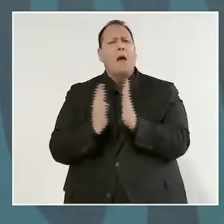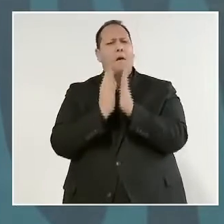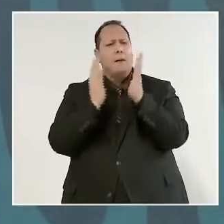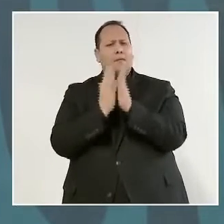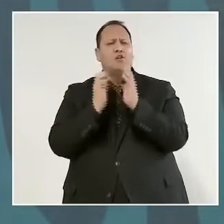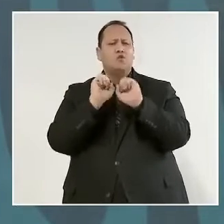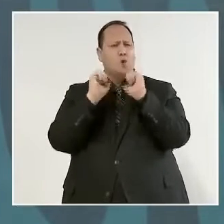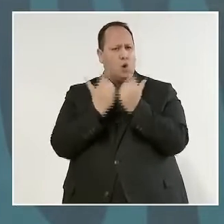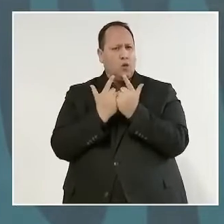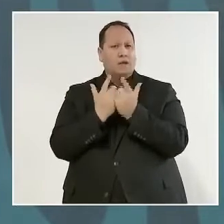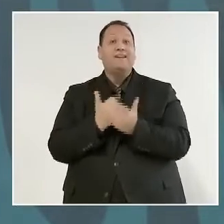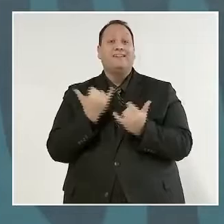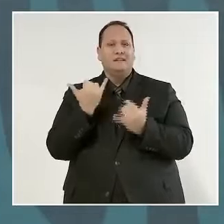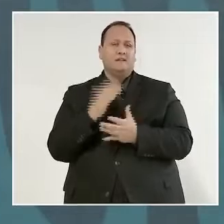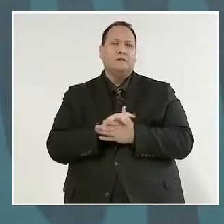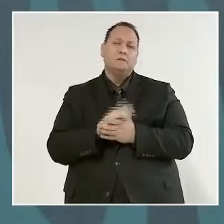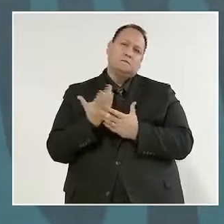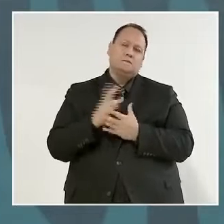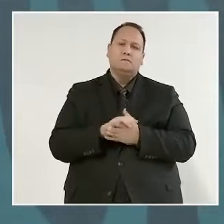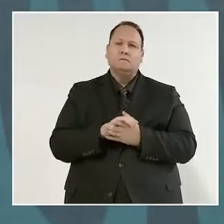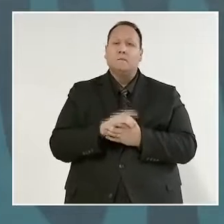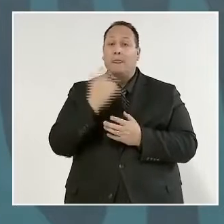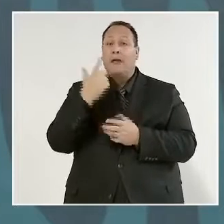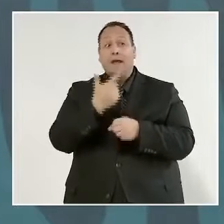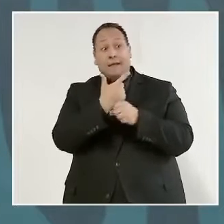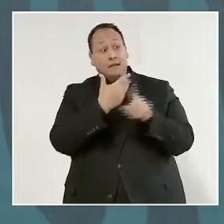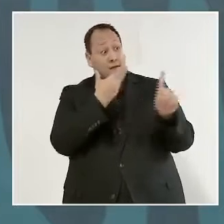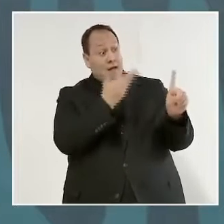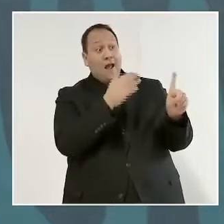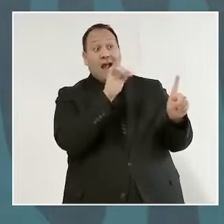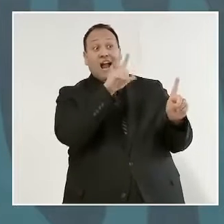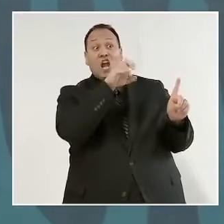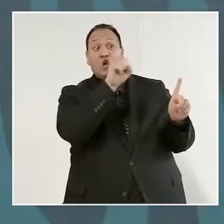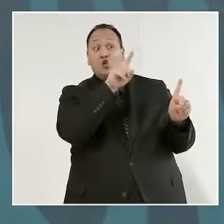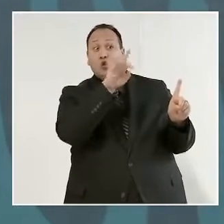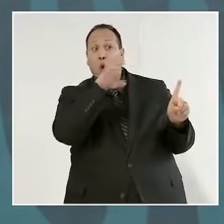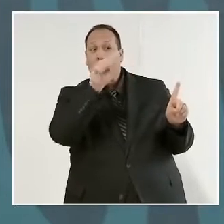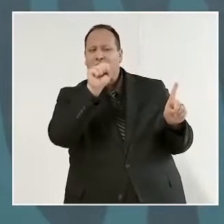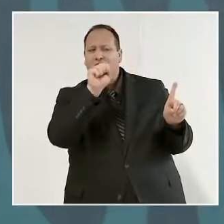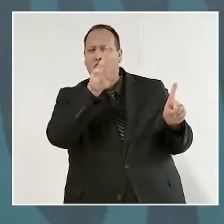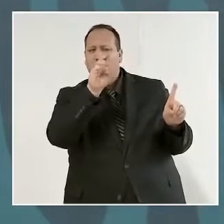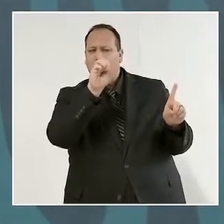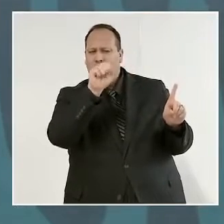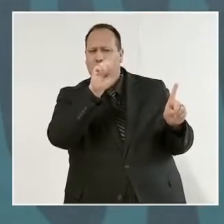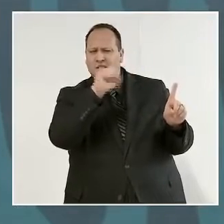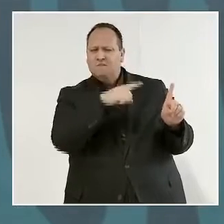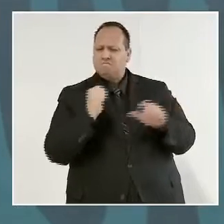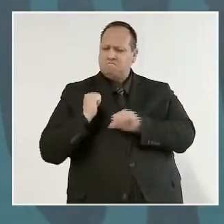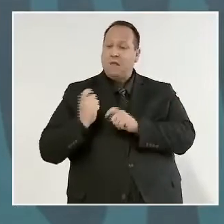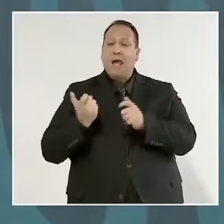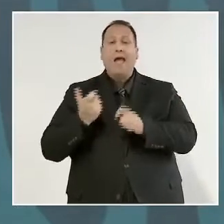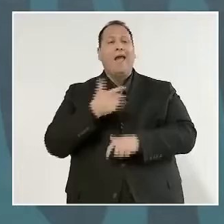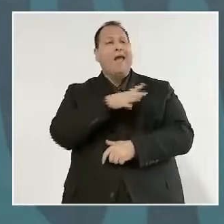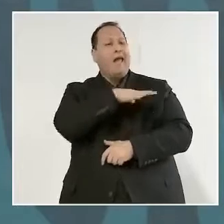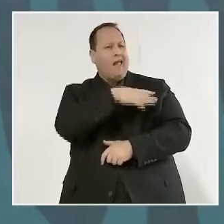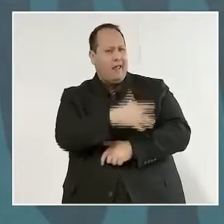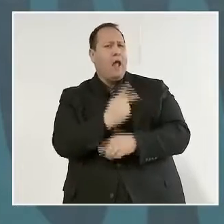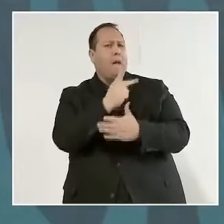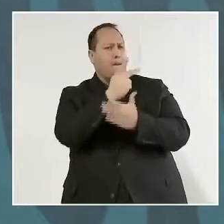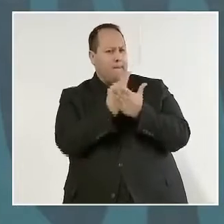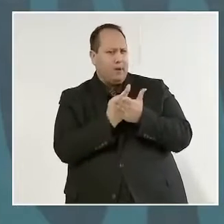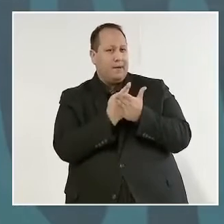Participación Social, y al licenciado Carlos Torres Rosas, coordinador general de